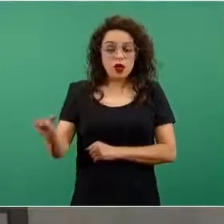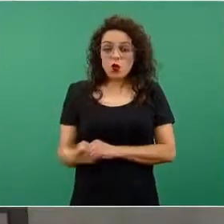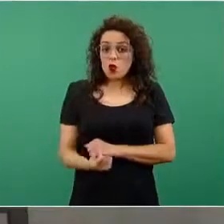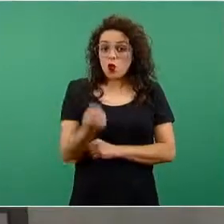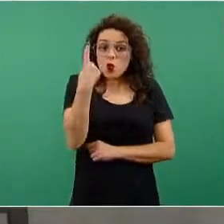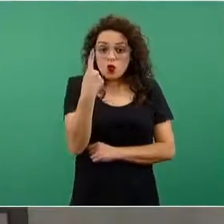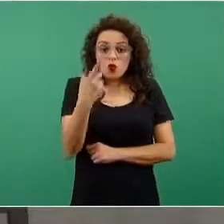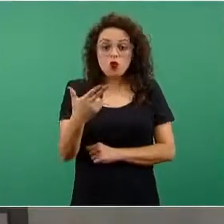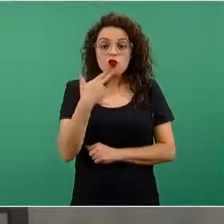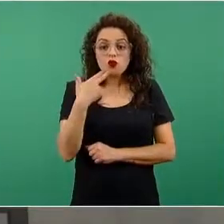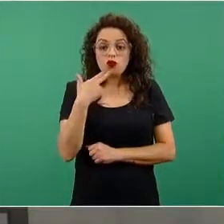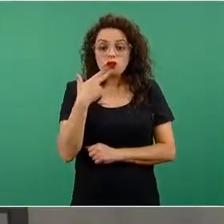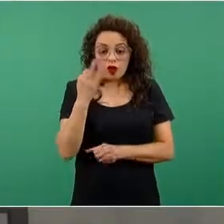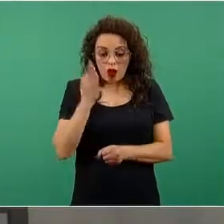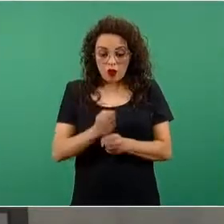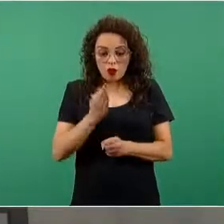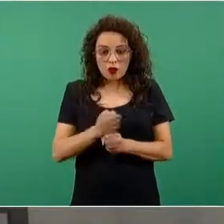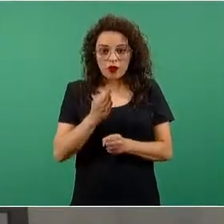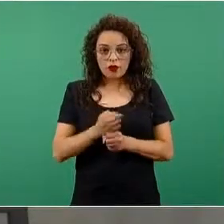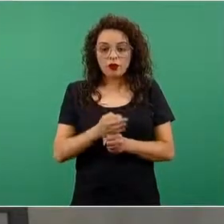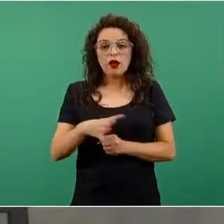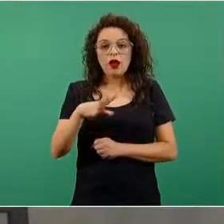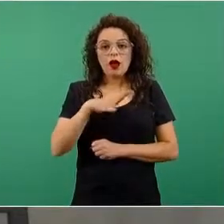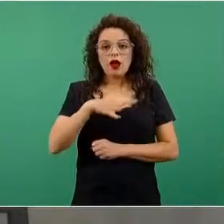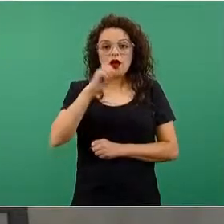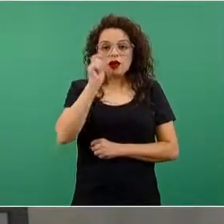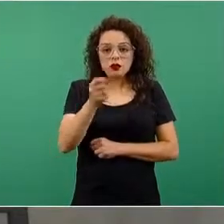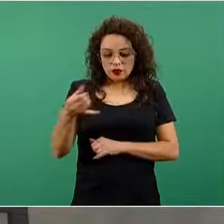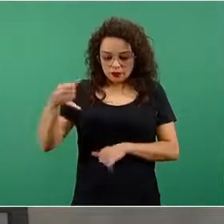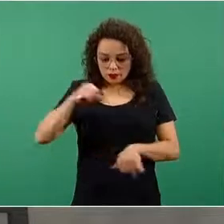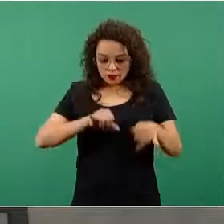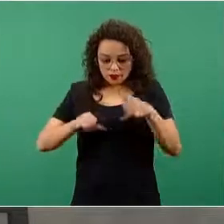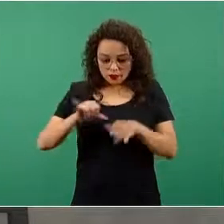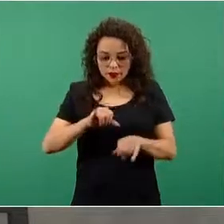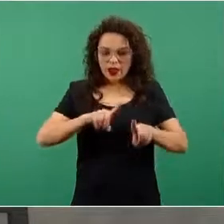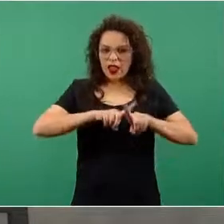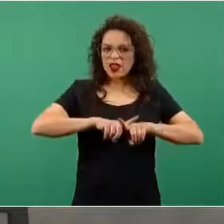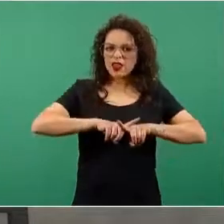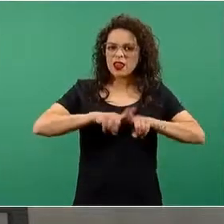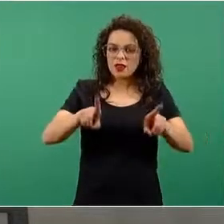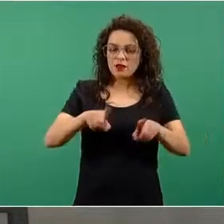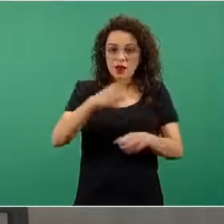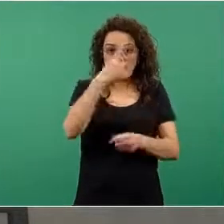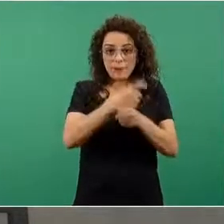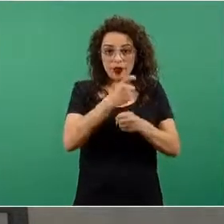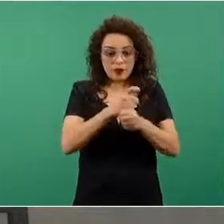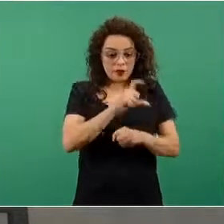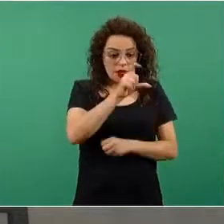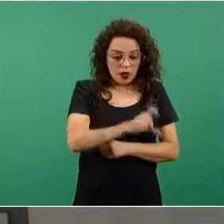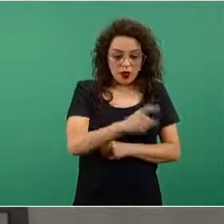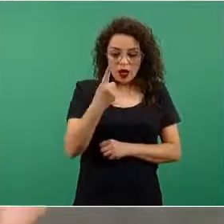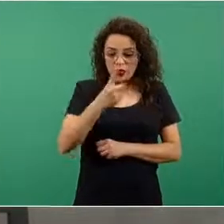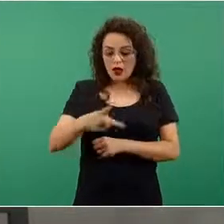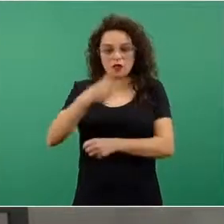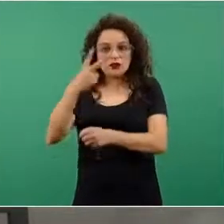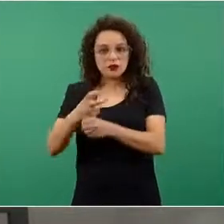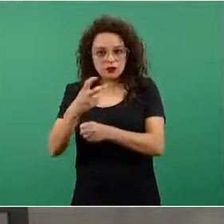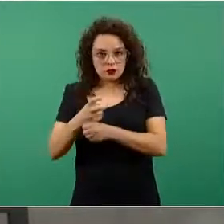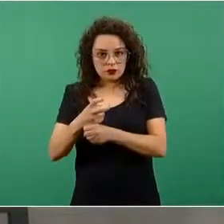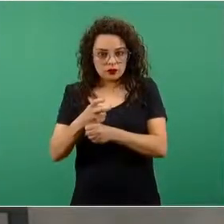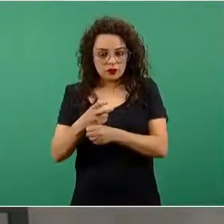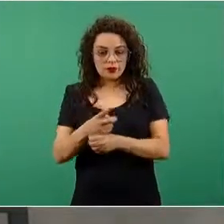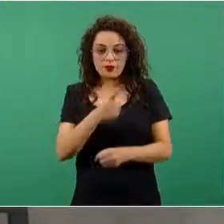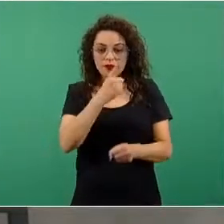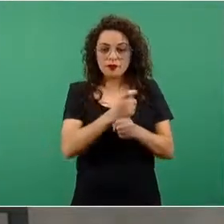las que se utilizan actualmente que tiene una composición diferente en la primera dosis respecto a la segunda. La primera